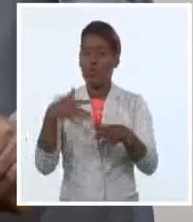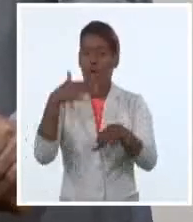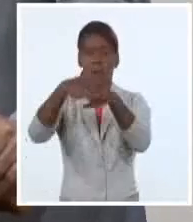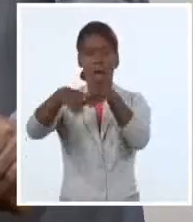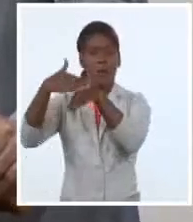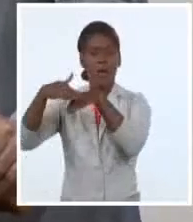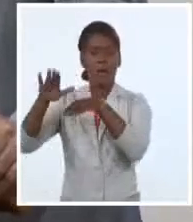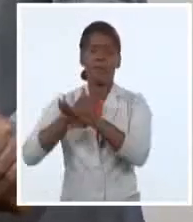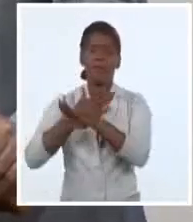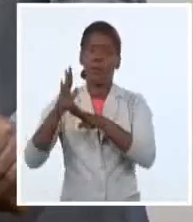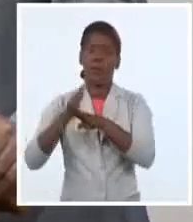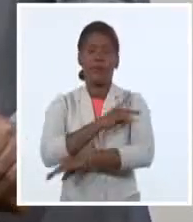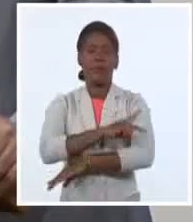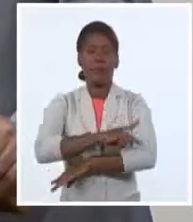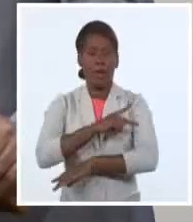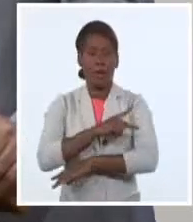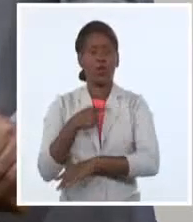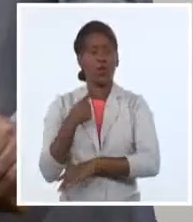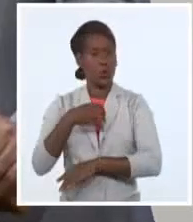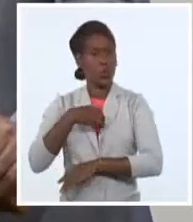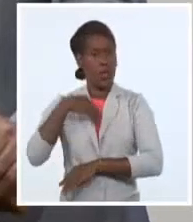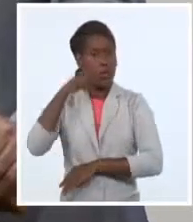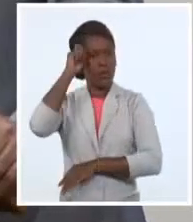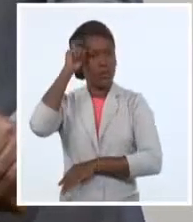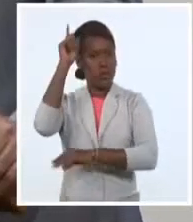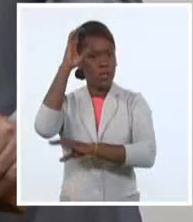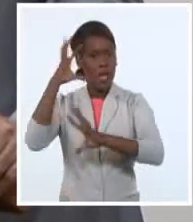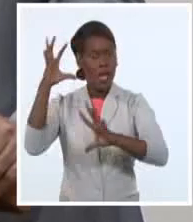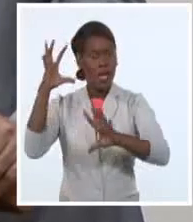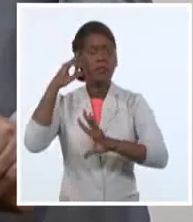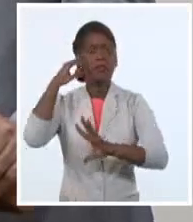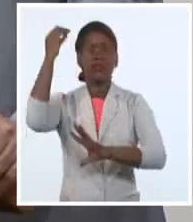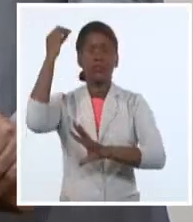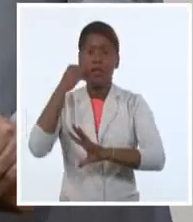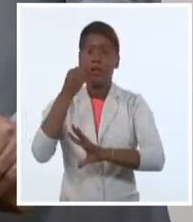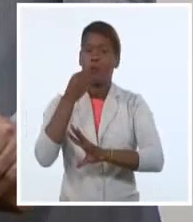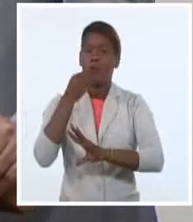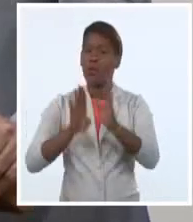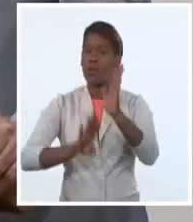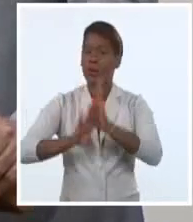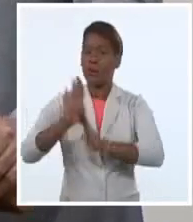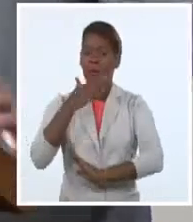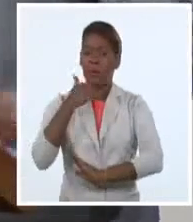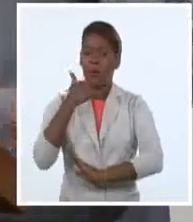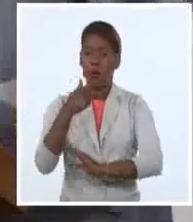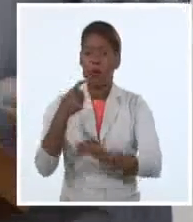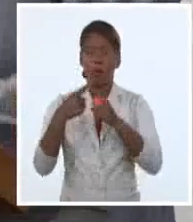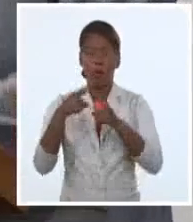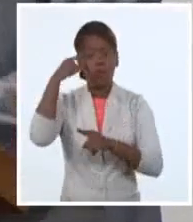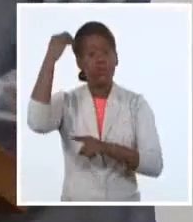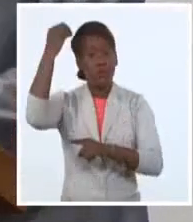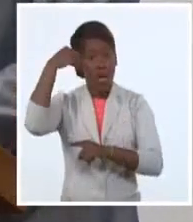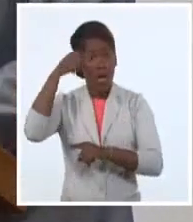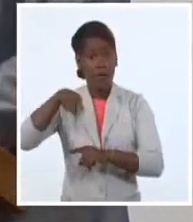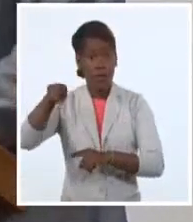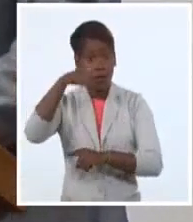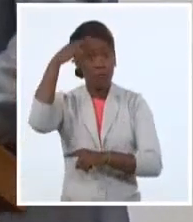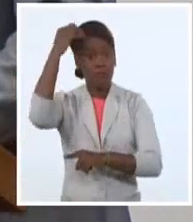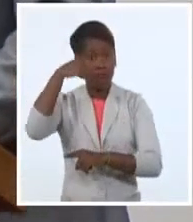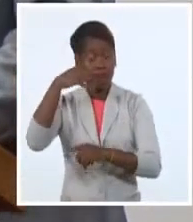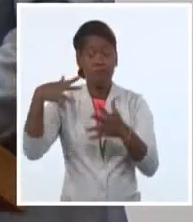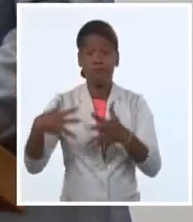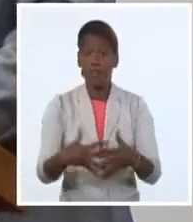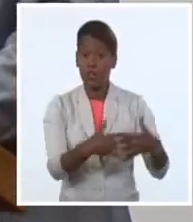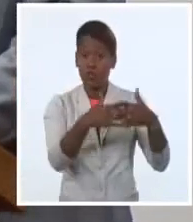hagamos y de la inteligencia que aunemos, conscientes de que la cruel guerra económica de los Estados Unidos persistirá